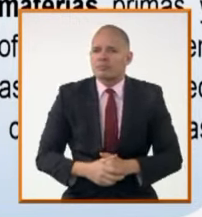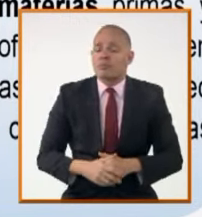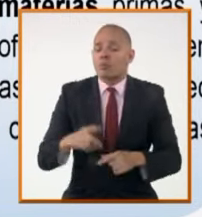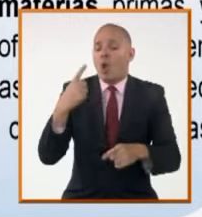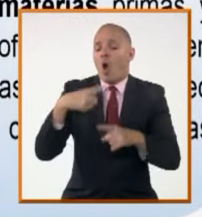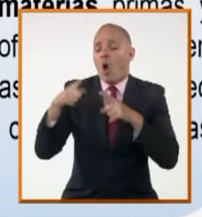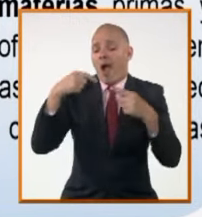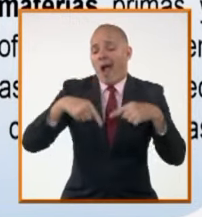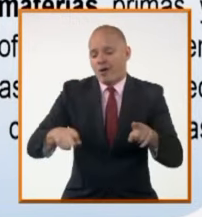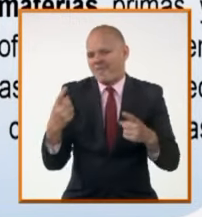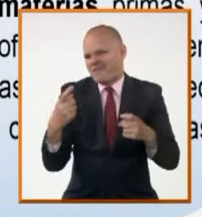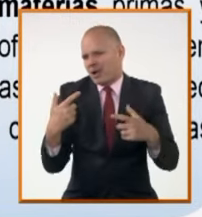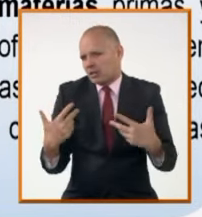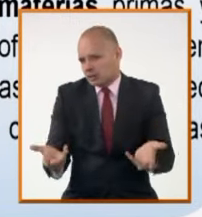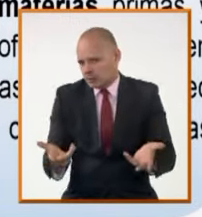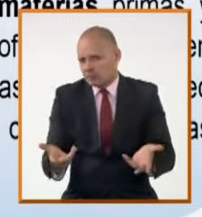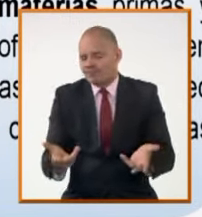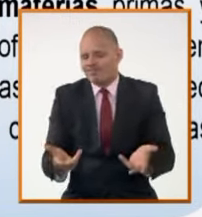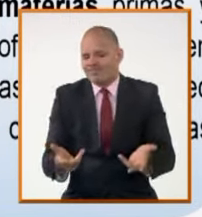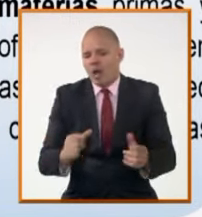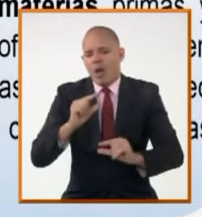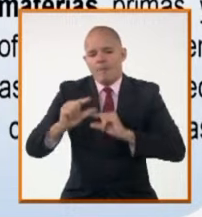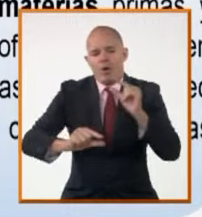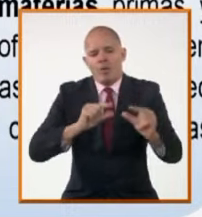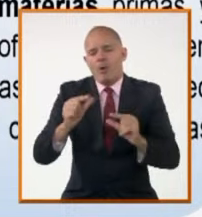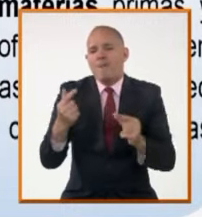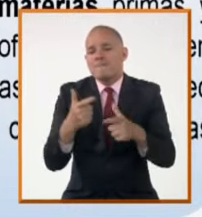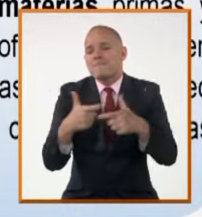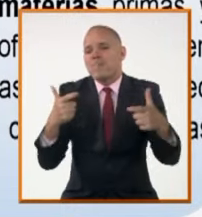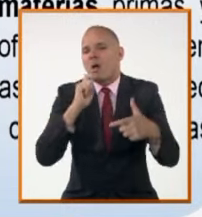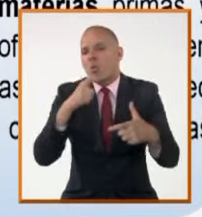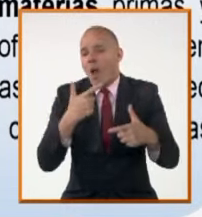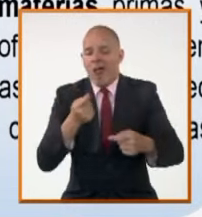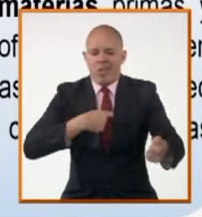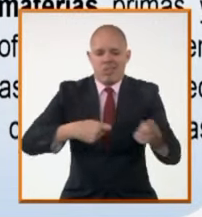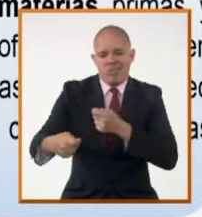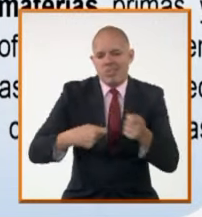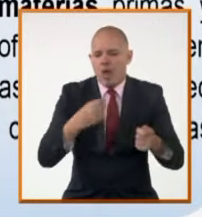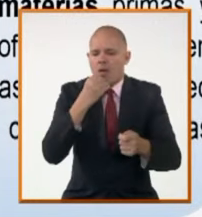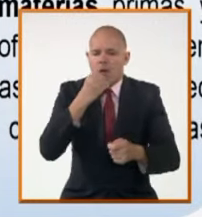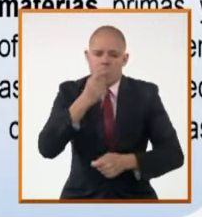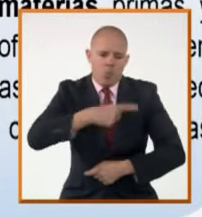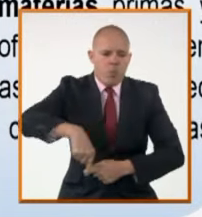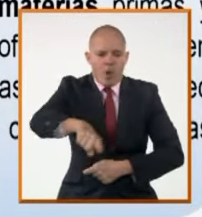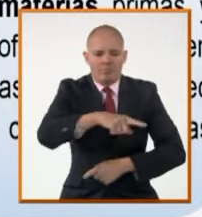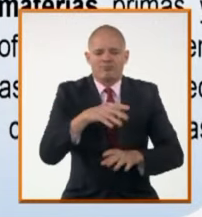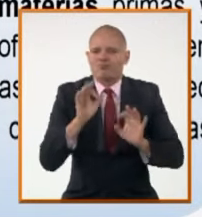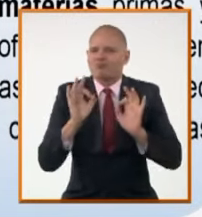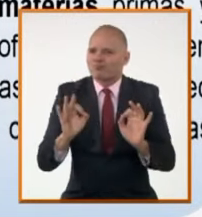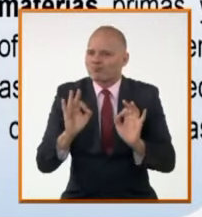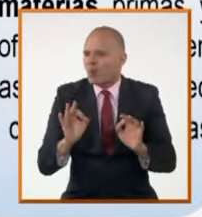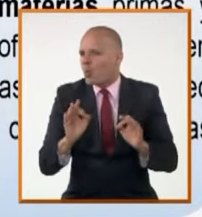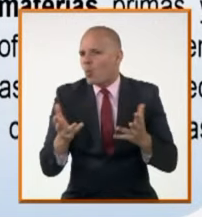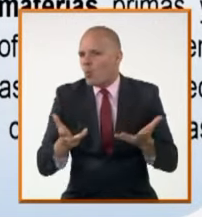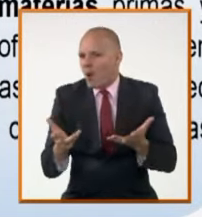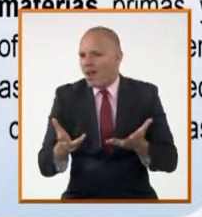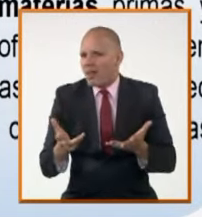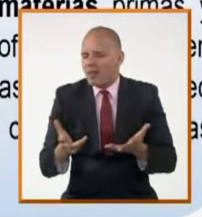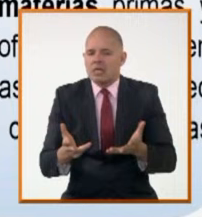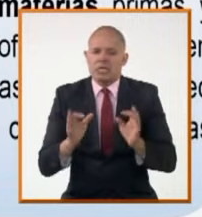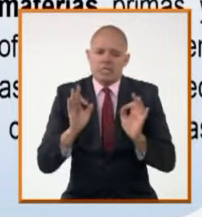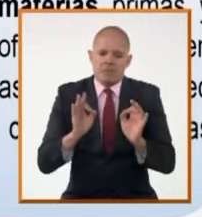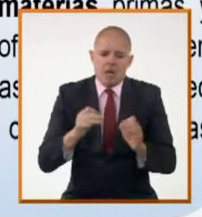naturales y jurídicas con capacidad financiera para la importación y comercialización de materias primas